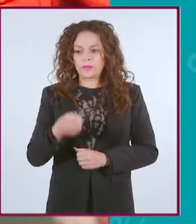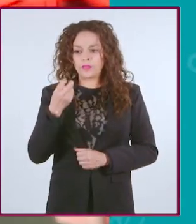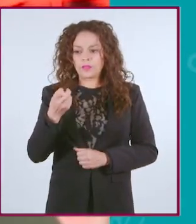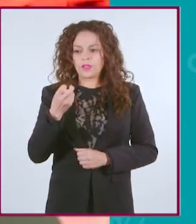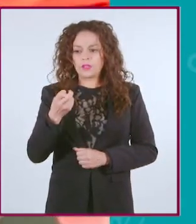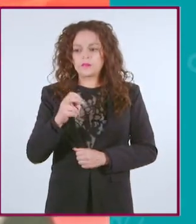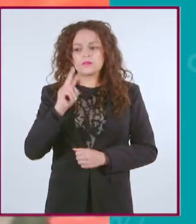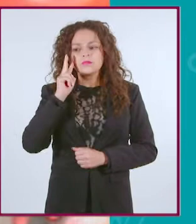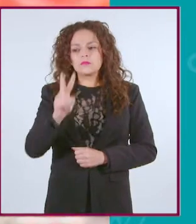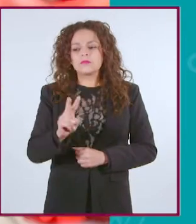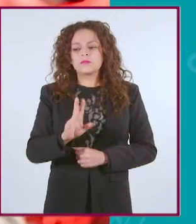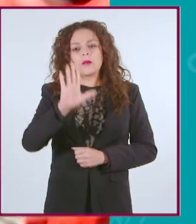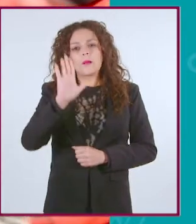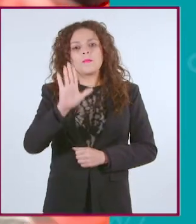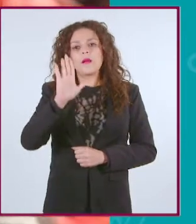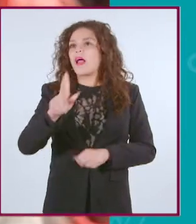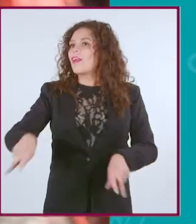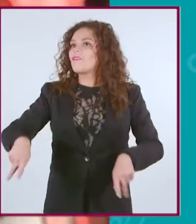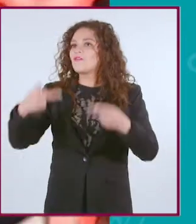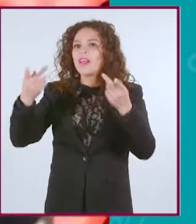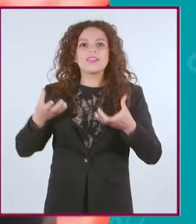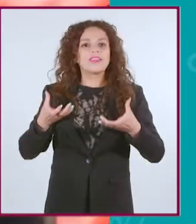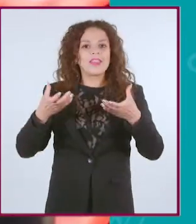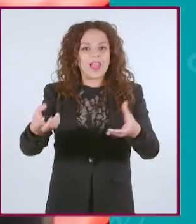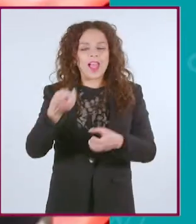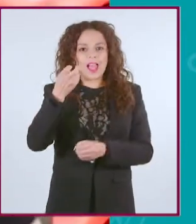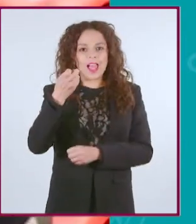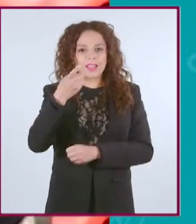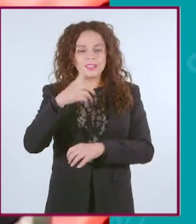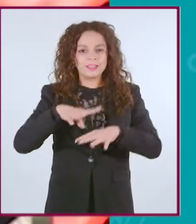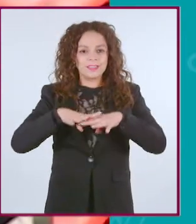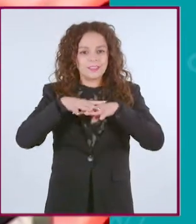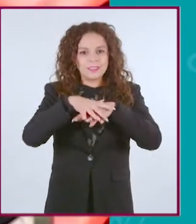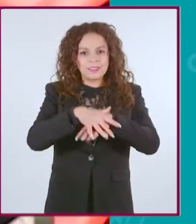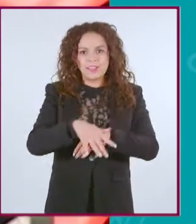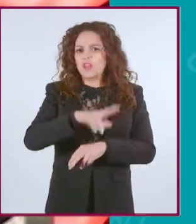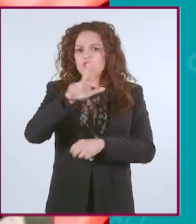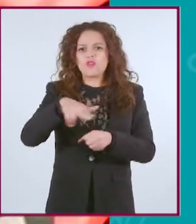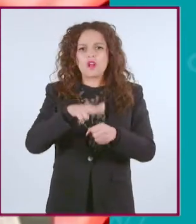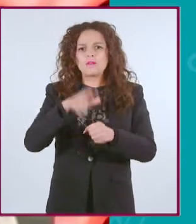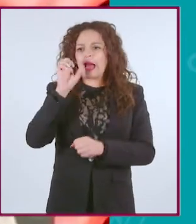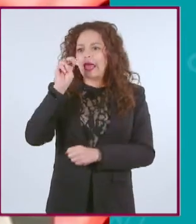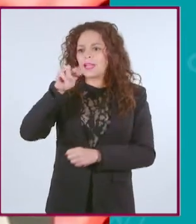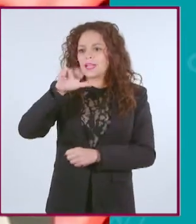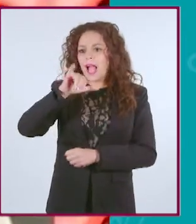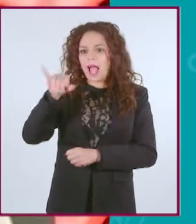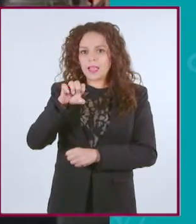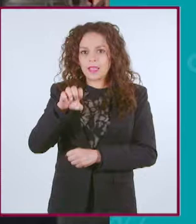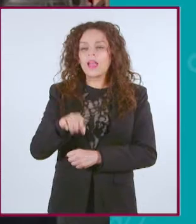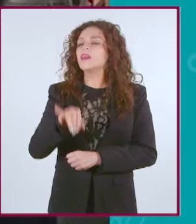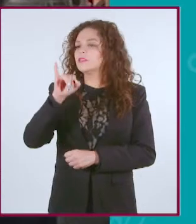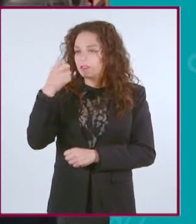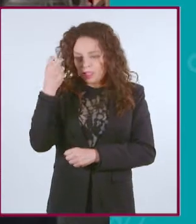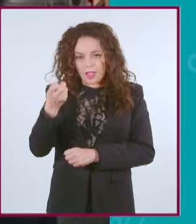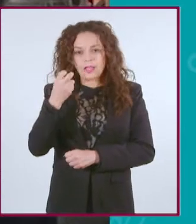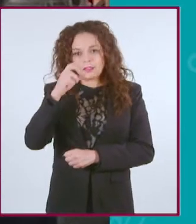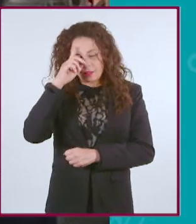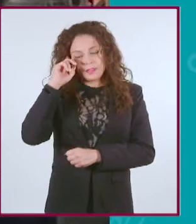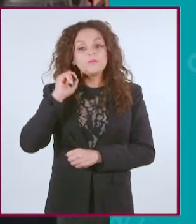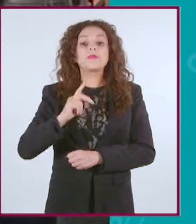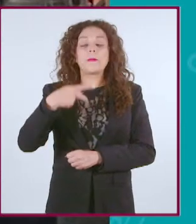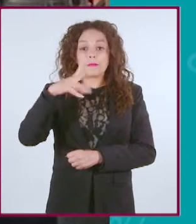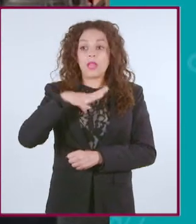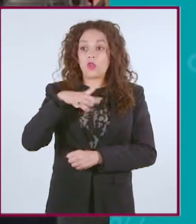como lo que vemos normalmente ya comercial, los encajes tradicionales. Sí, en este caso tenemos la